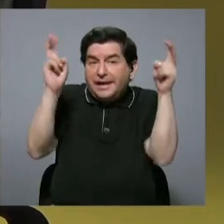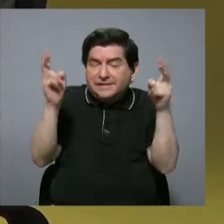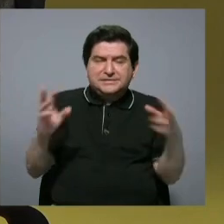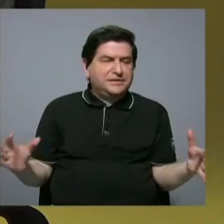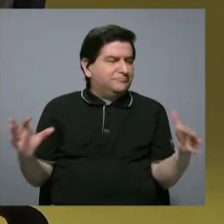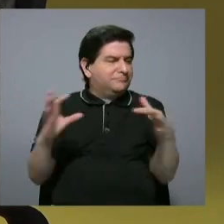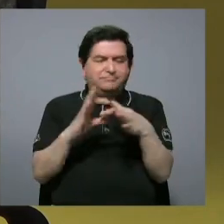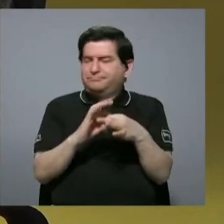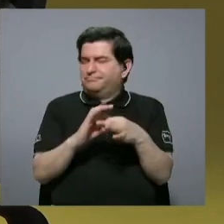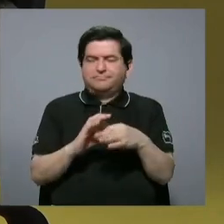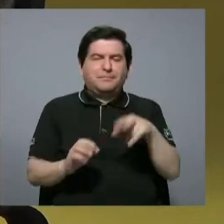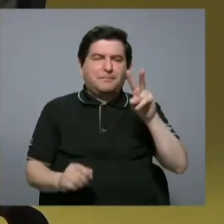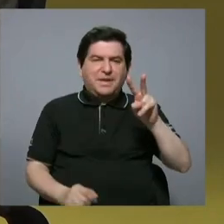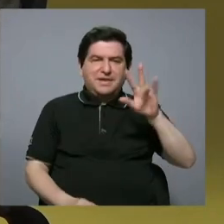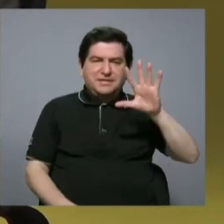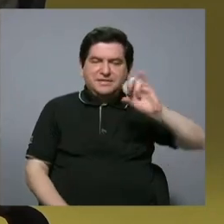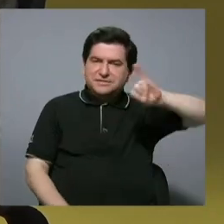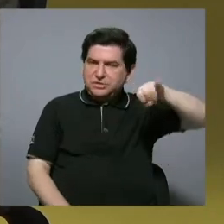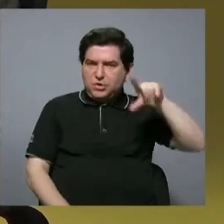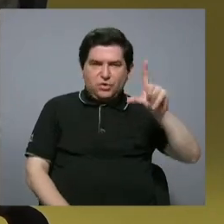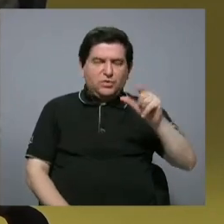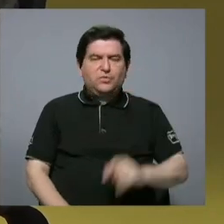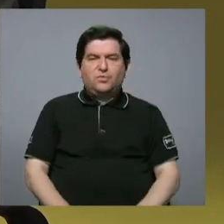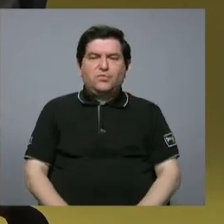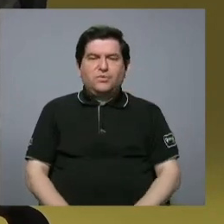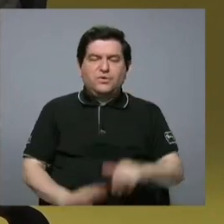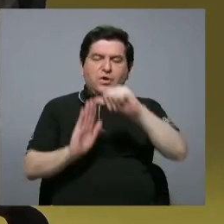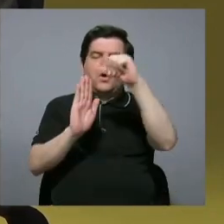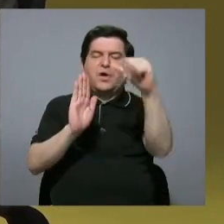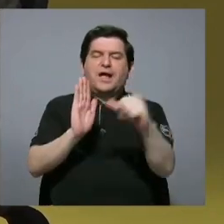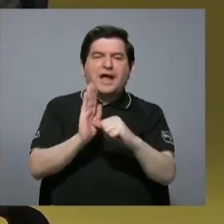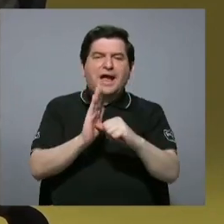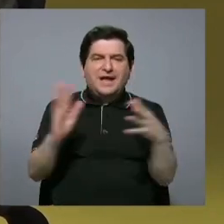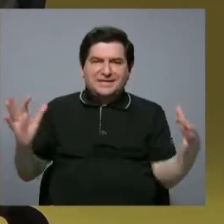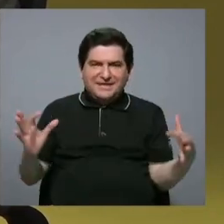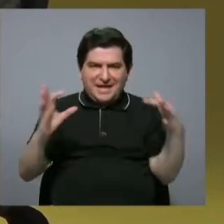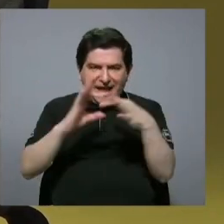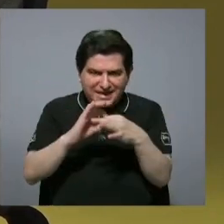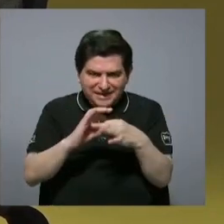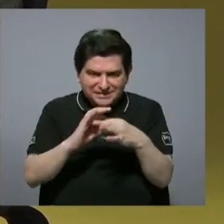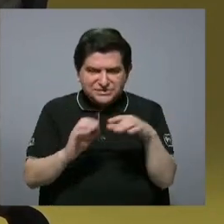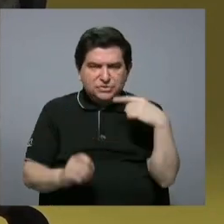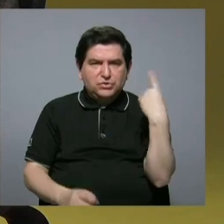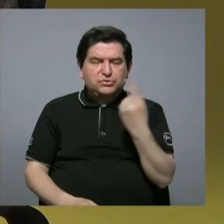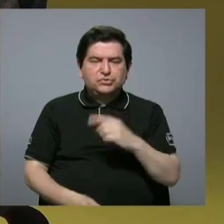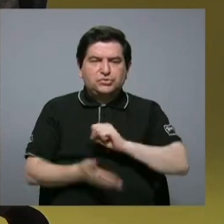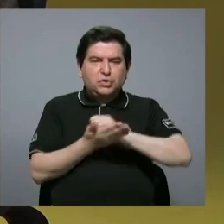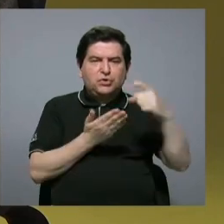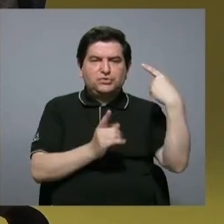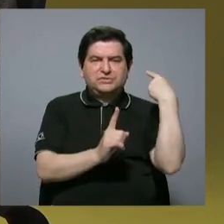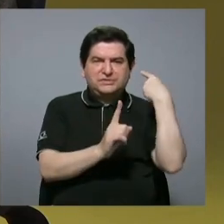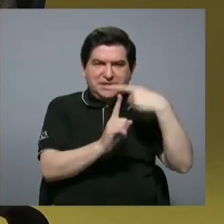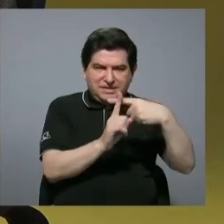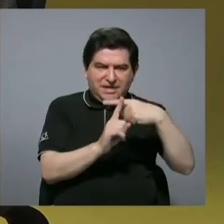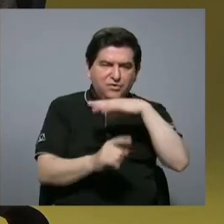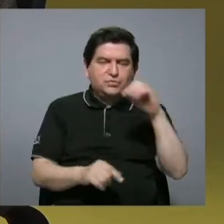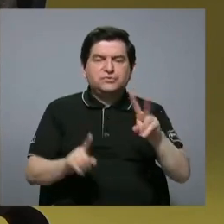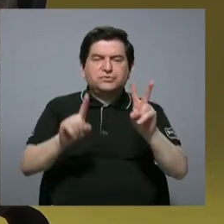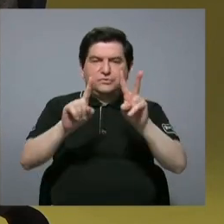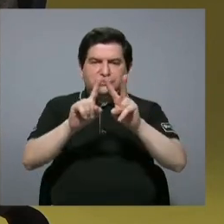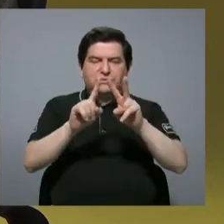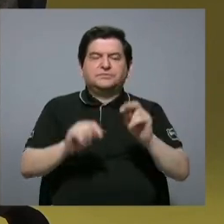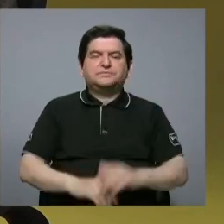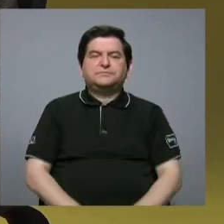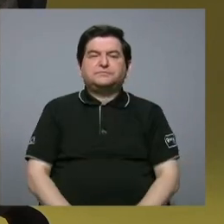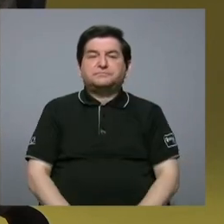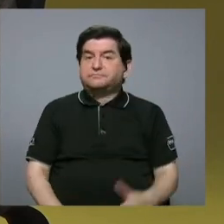el 25 de julio al acta de anexión, ¿verdad? Solo Santa Cruz y Nicoya. Y